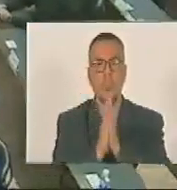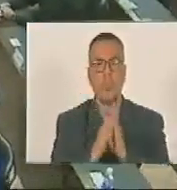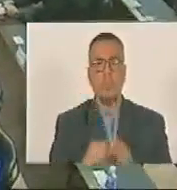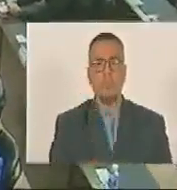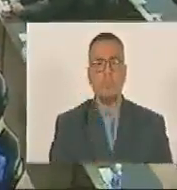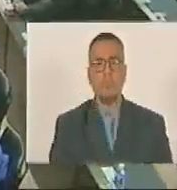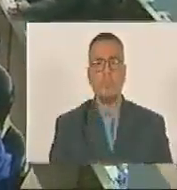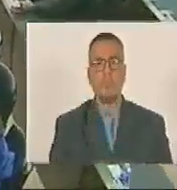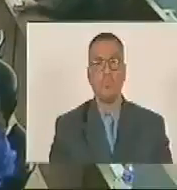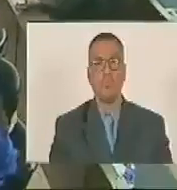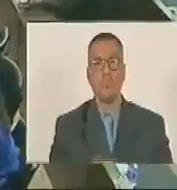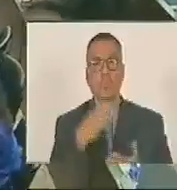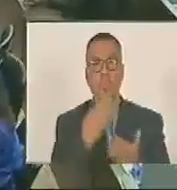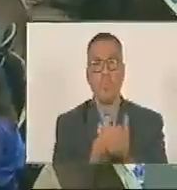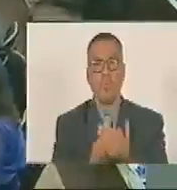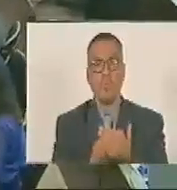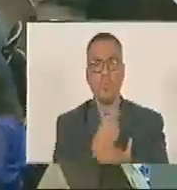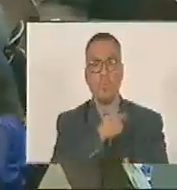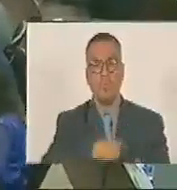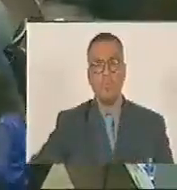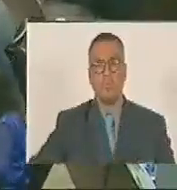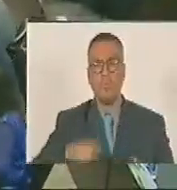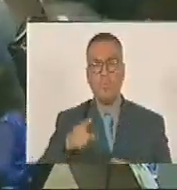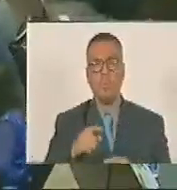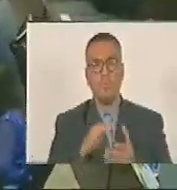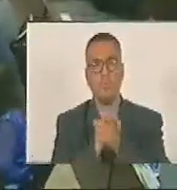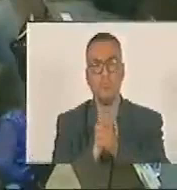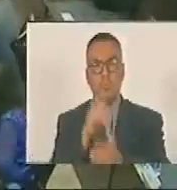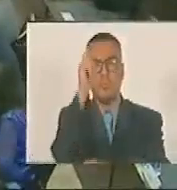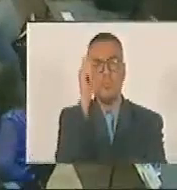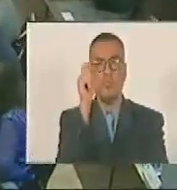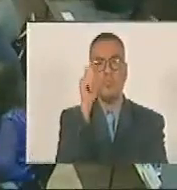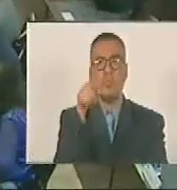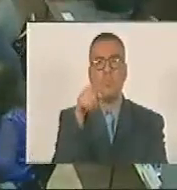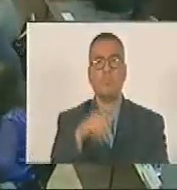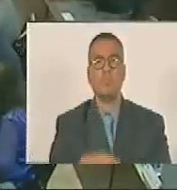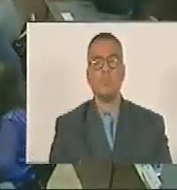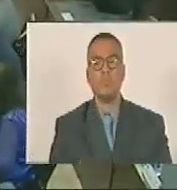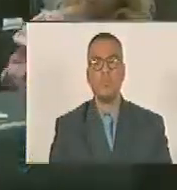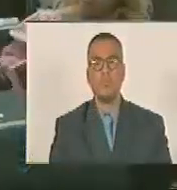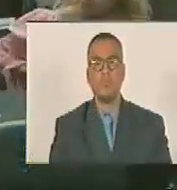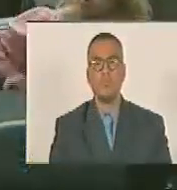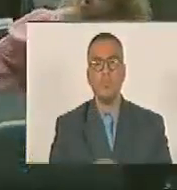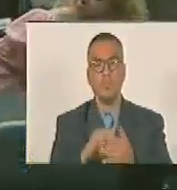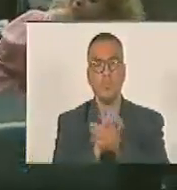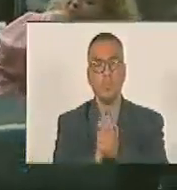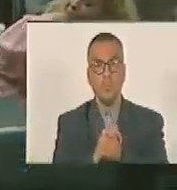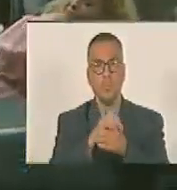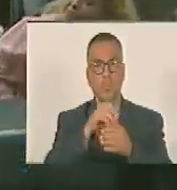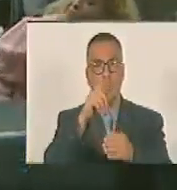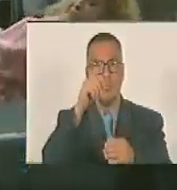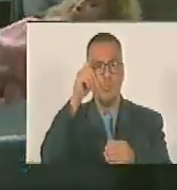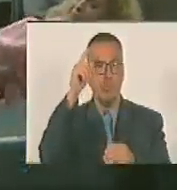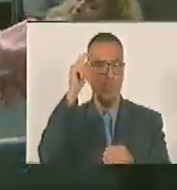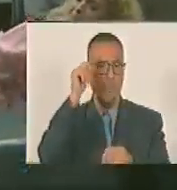Gracias, presidente, colegas diputados, colegas diputadas.